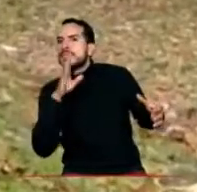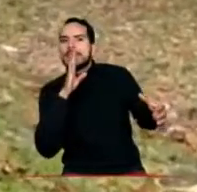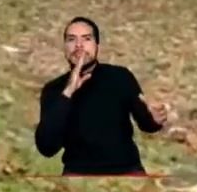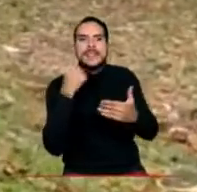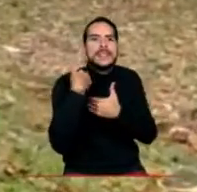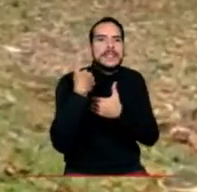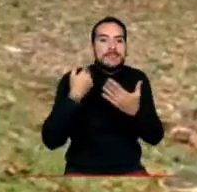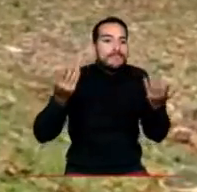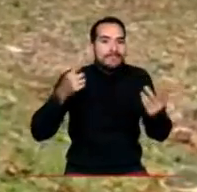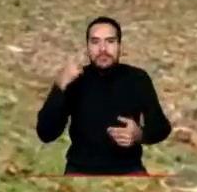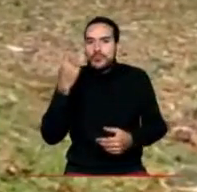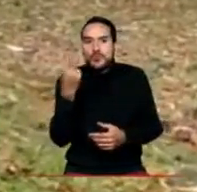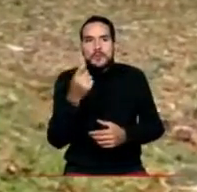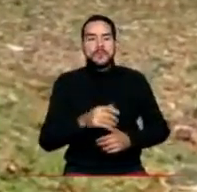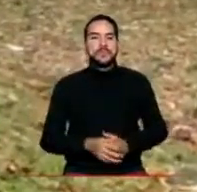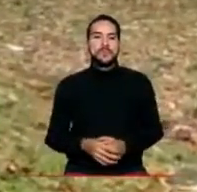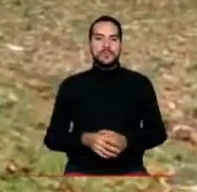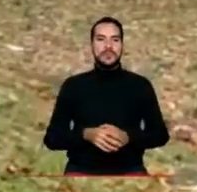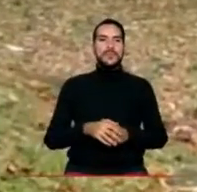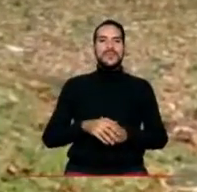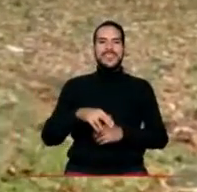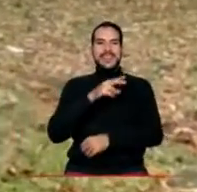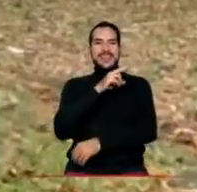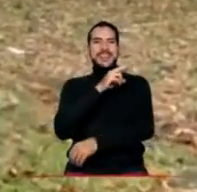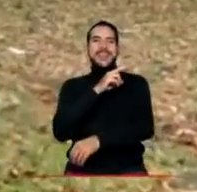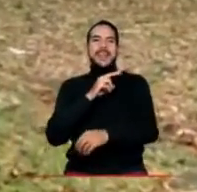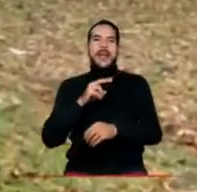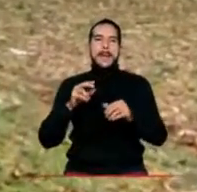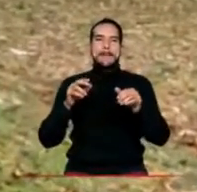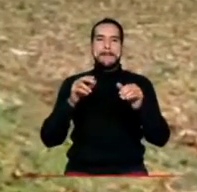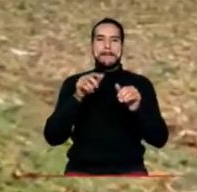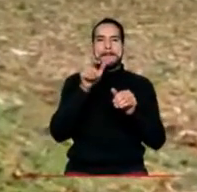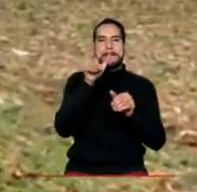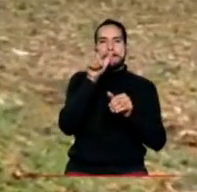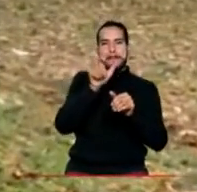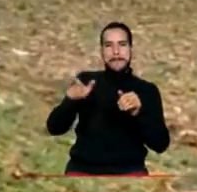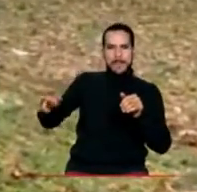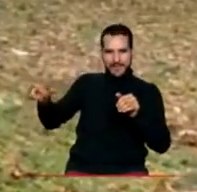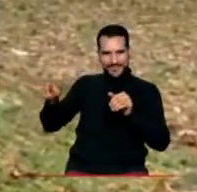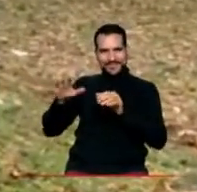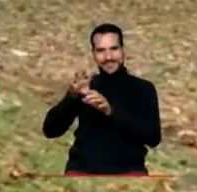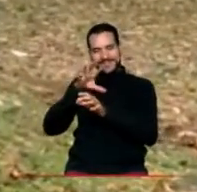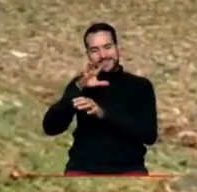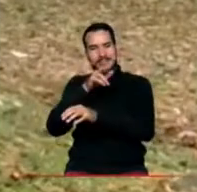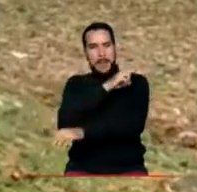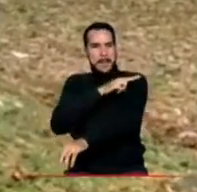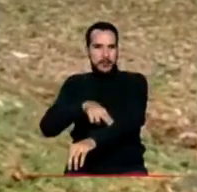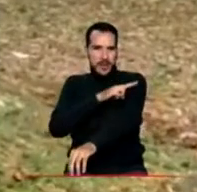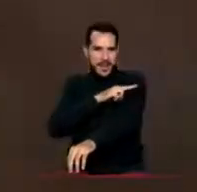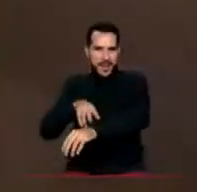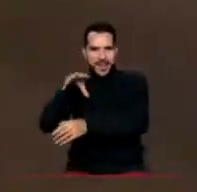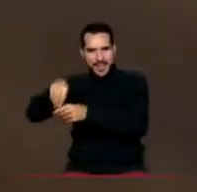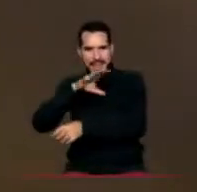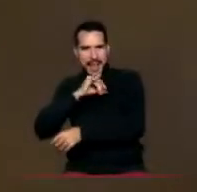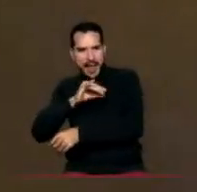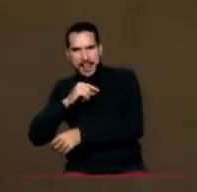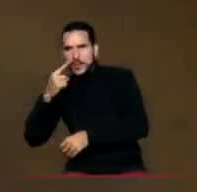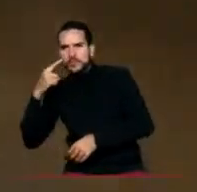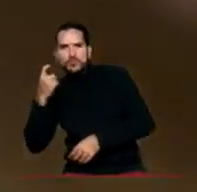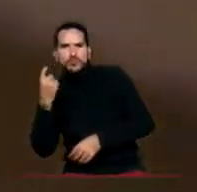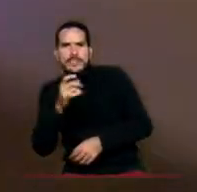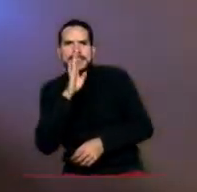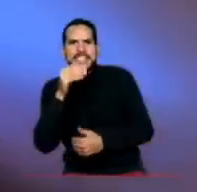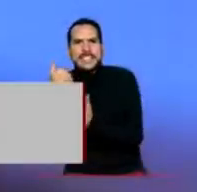Personería Distrital de Santiago de Cali hace un llamado a los actores del conflicto para que marginen de su confrontación a la población